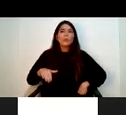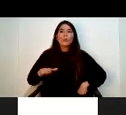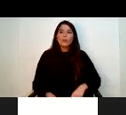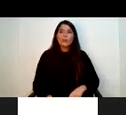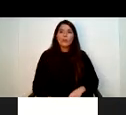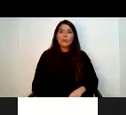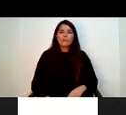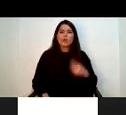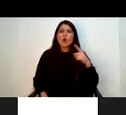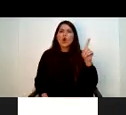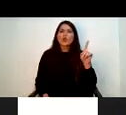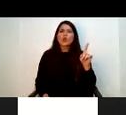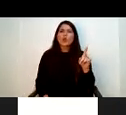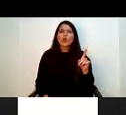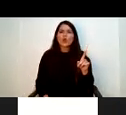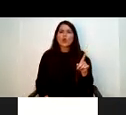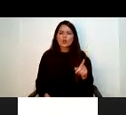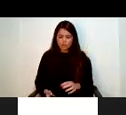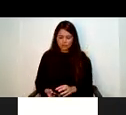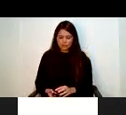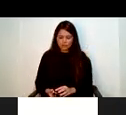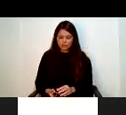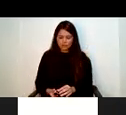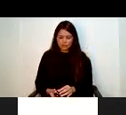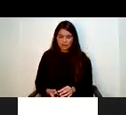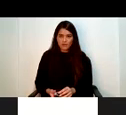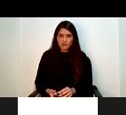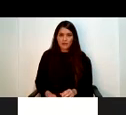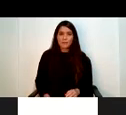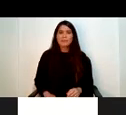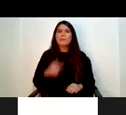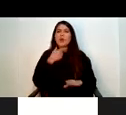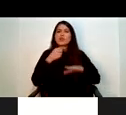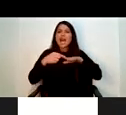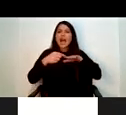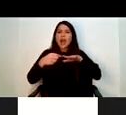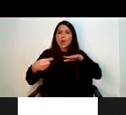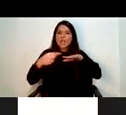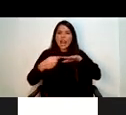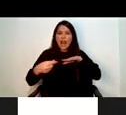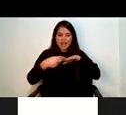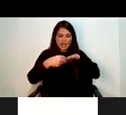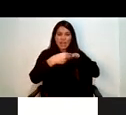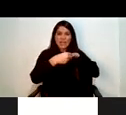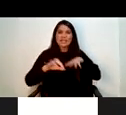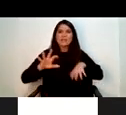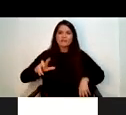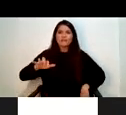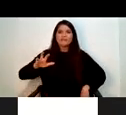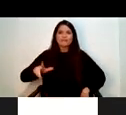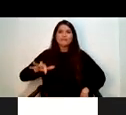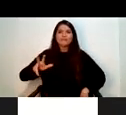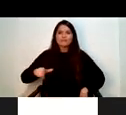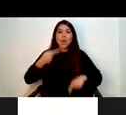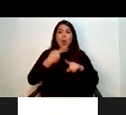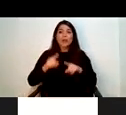pie muchísimo. Otro me decía, profe, yo me gusta dejarme las uñas largas y hago un movimiento con las